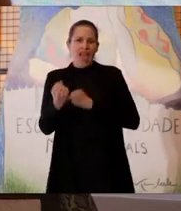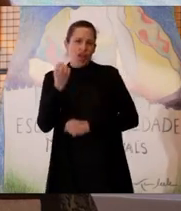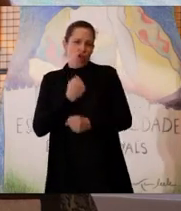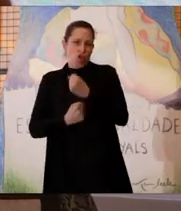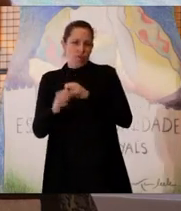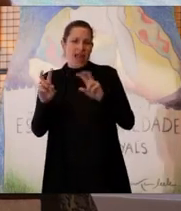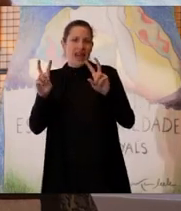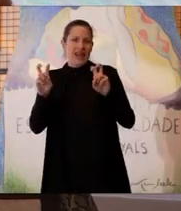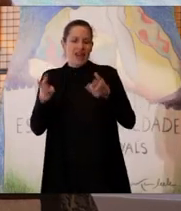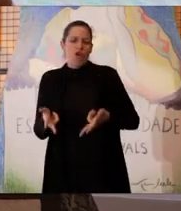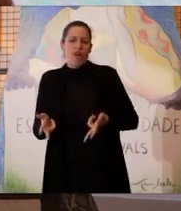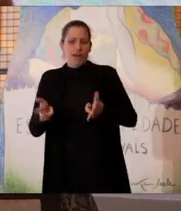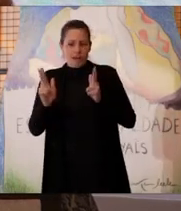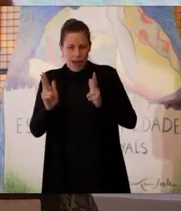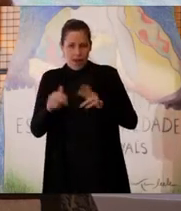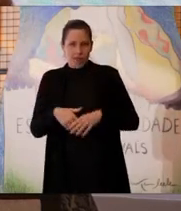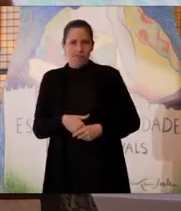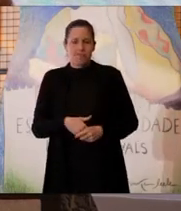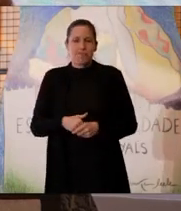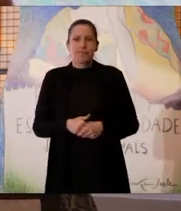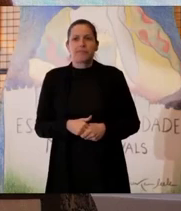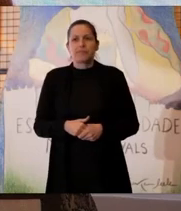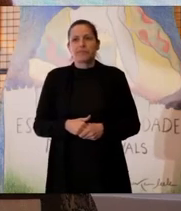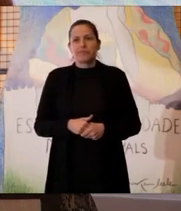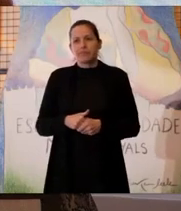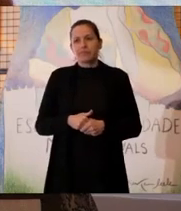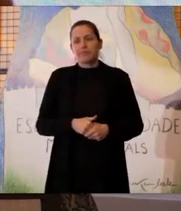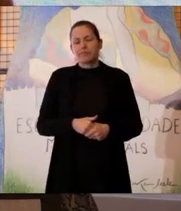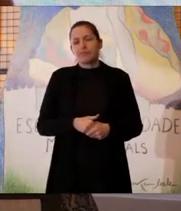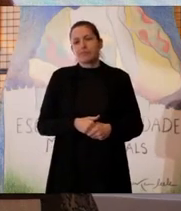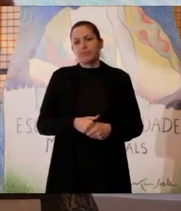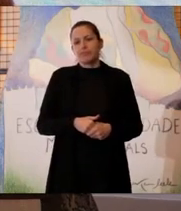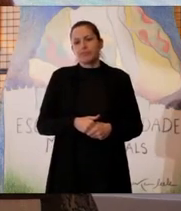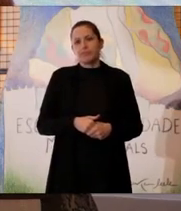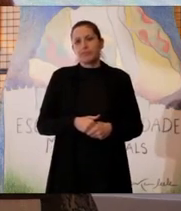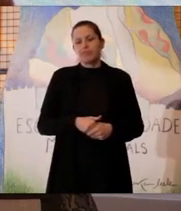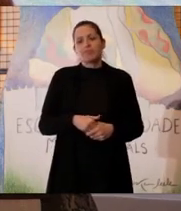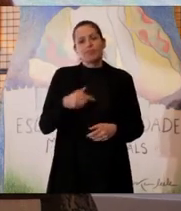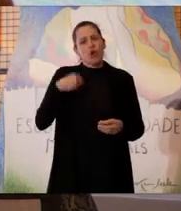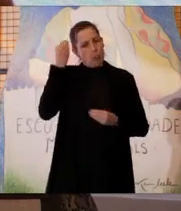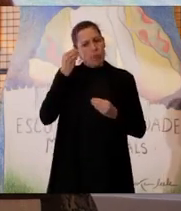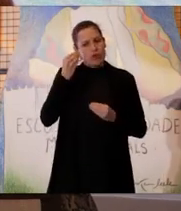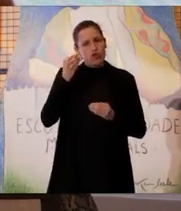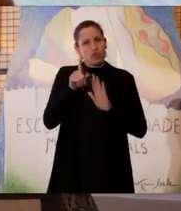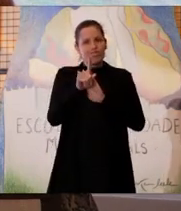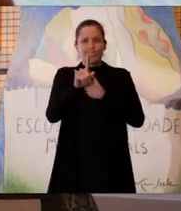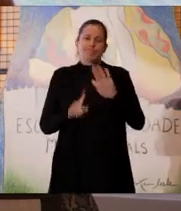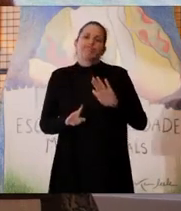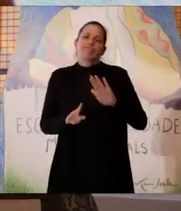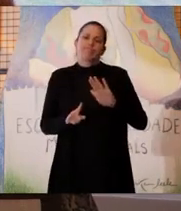de posicionamiento ideológico neoliberal y creo que es un retroceso y creo